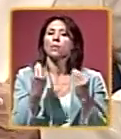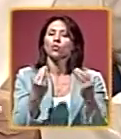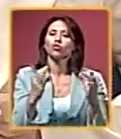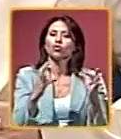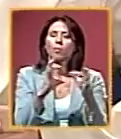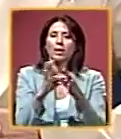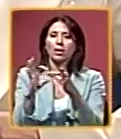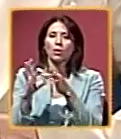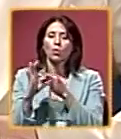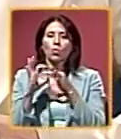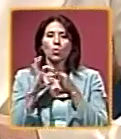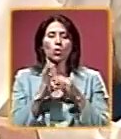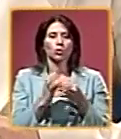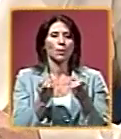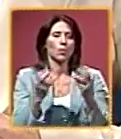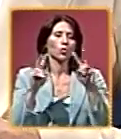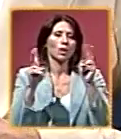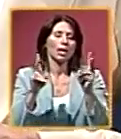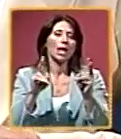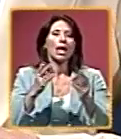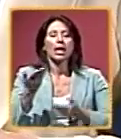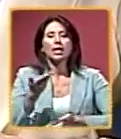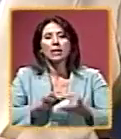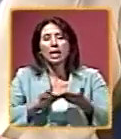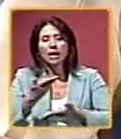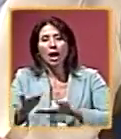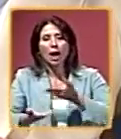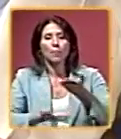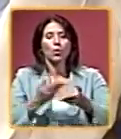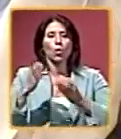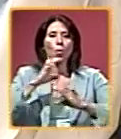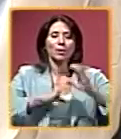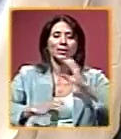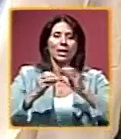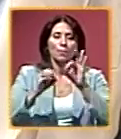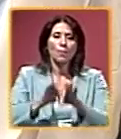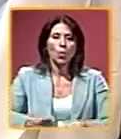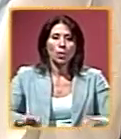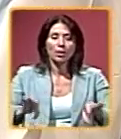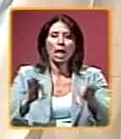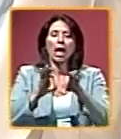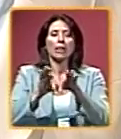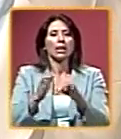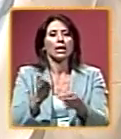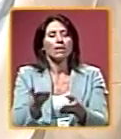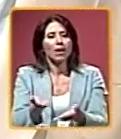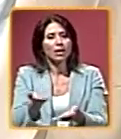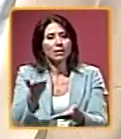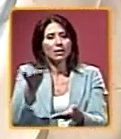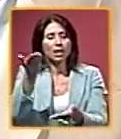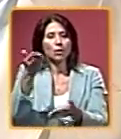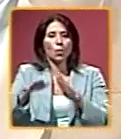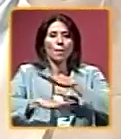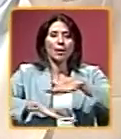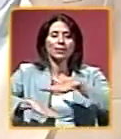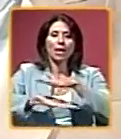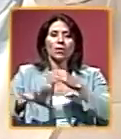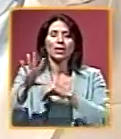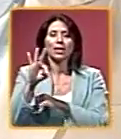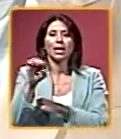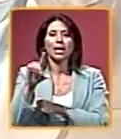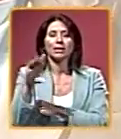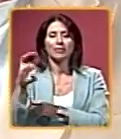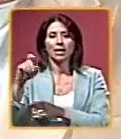vínculos en todos los sentidos. Hay un intercambio comercial importante que va creciendo. basado en ese Tratado de Libre Comercio que se firmó